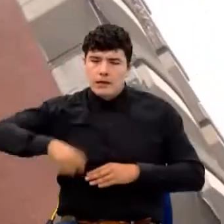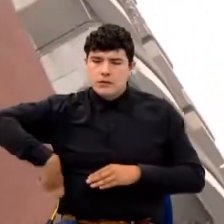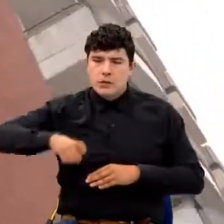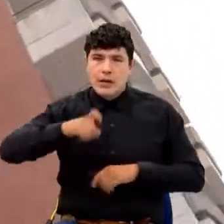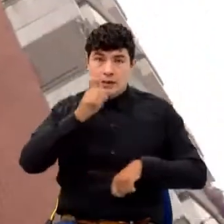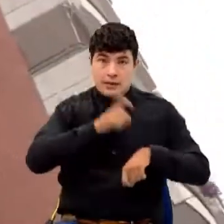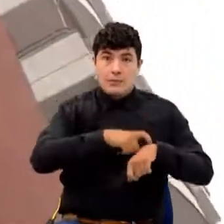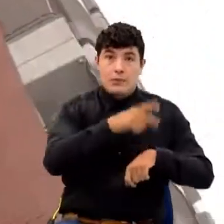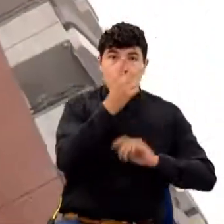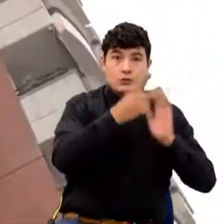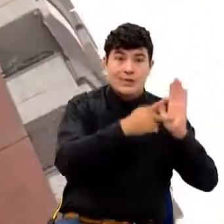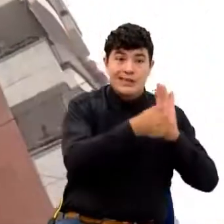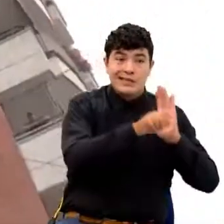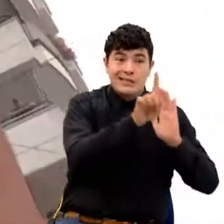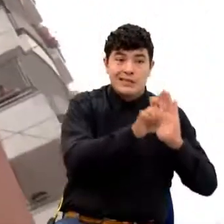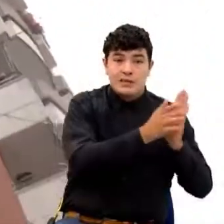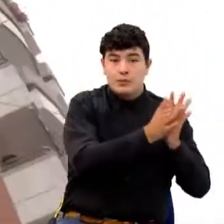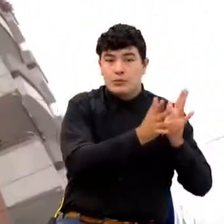periodo